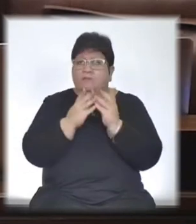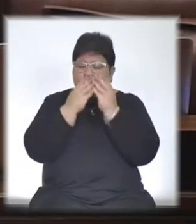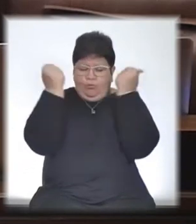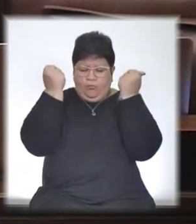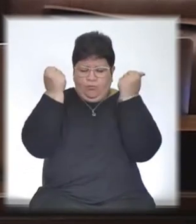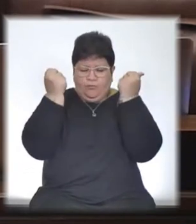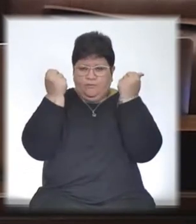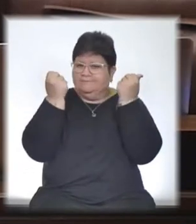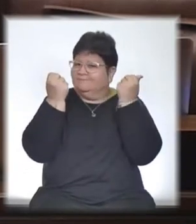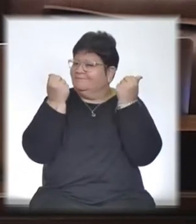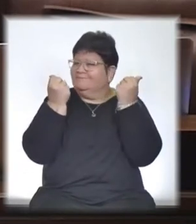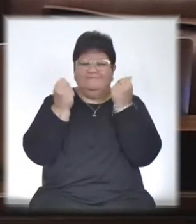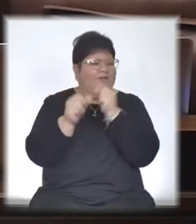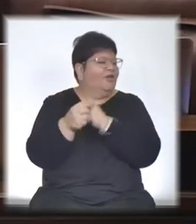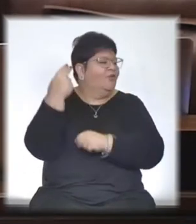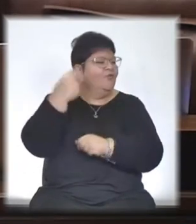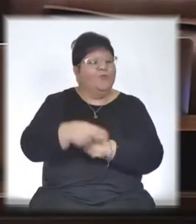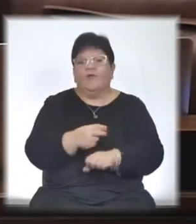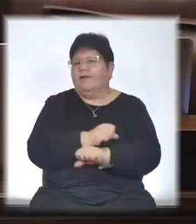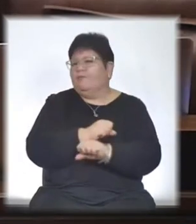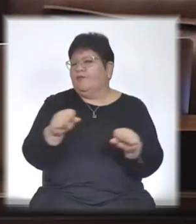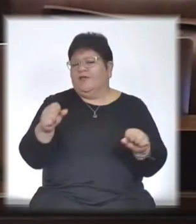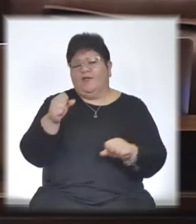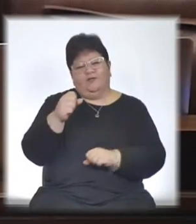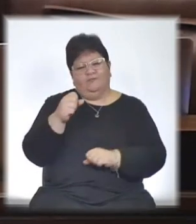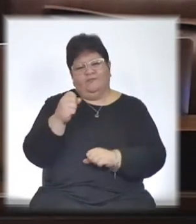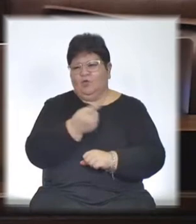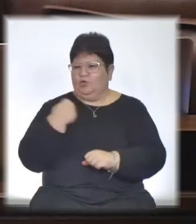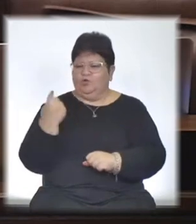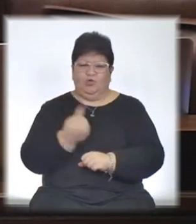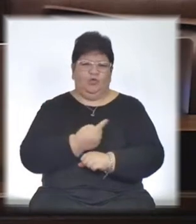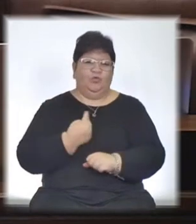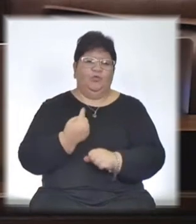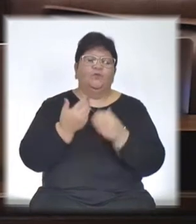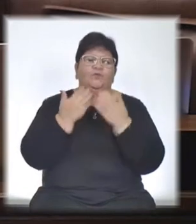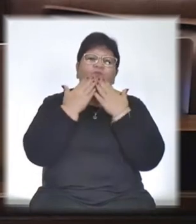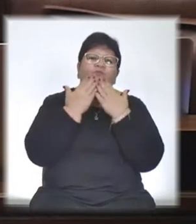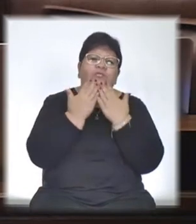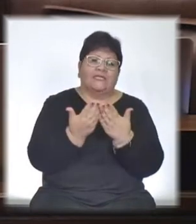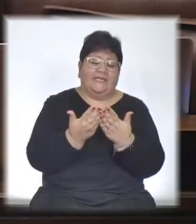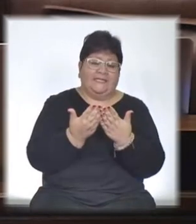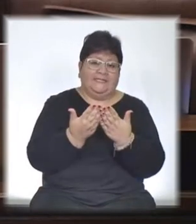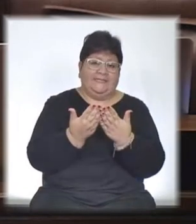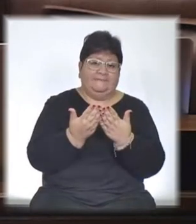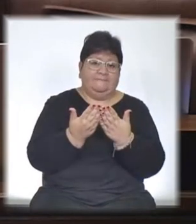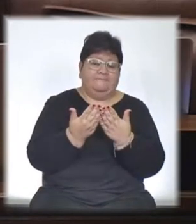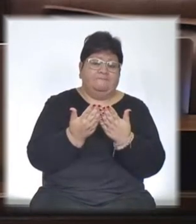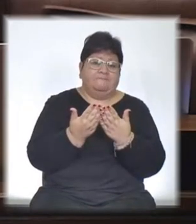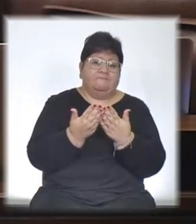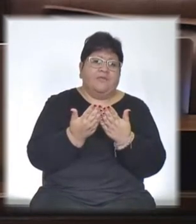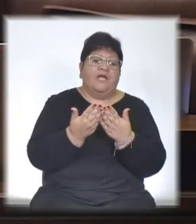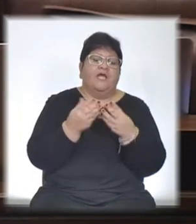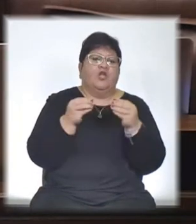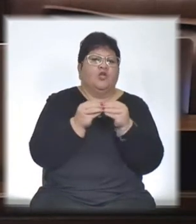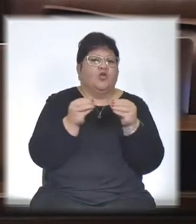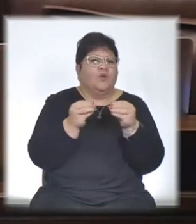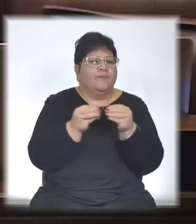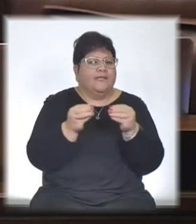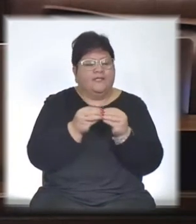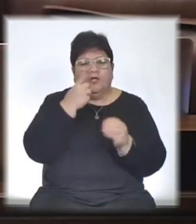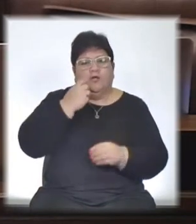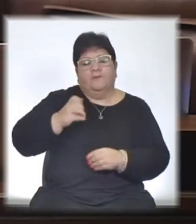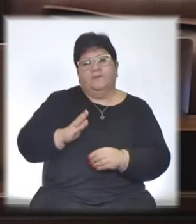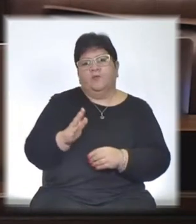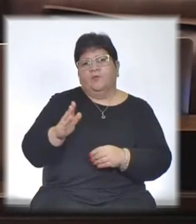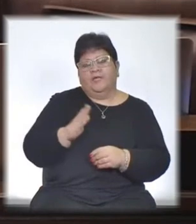lo lograron. Gracias a las compañeras y compañeros que acompañaron este proceso,